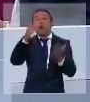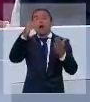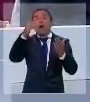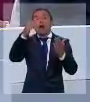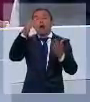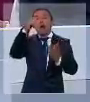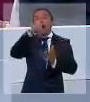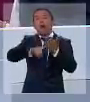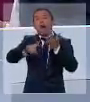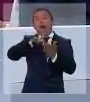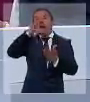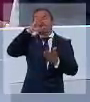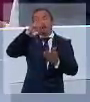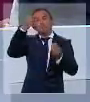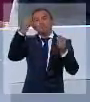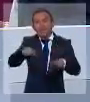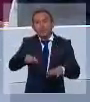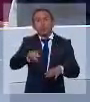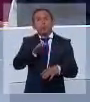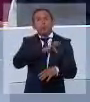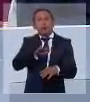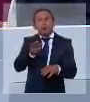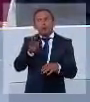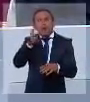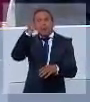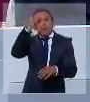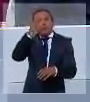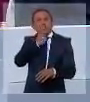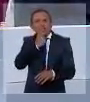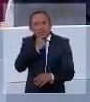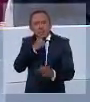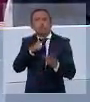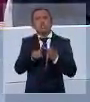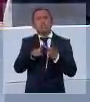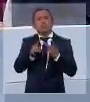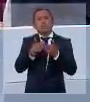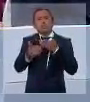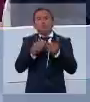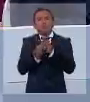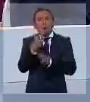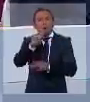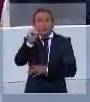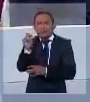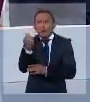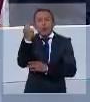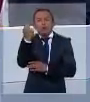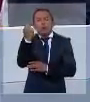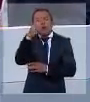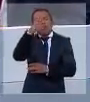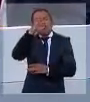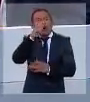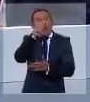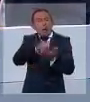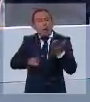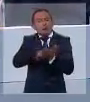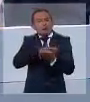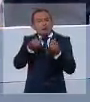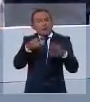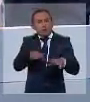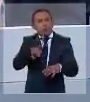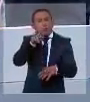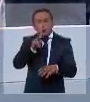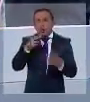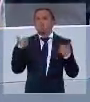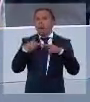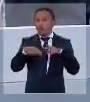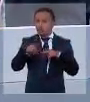de que aprendan inglés. Implica echar por la borda la tecnología. Y que me oigan muy claro los maestros. Yo estoy absolutamente de sus lados. Les